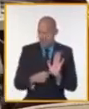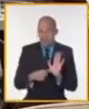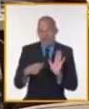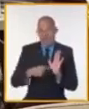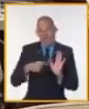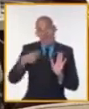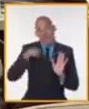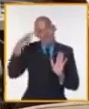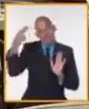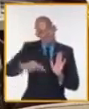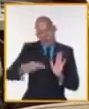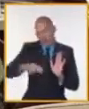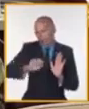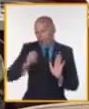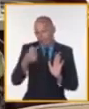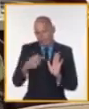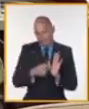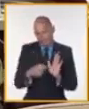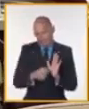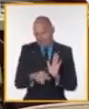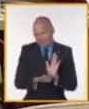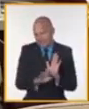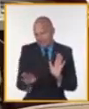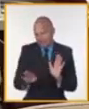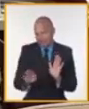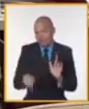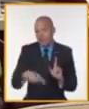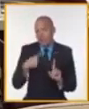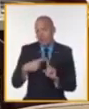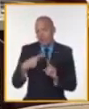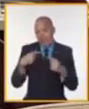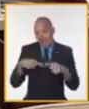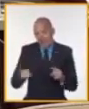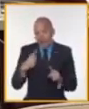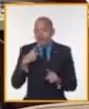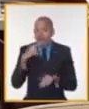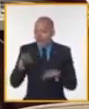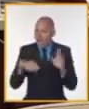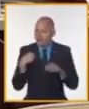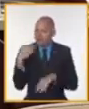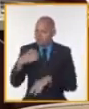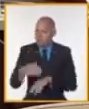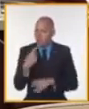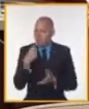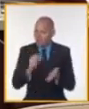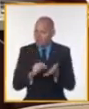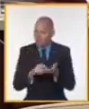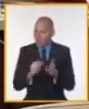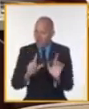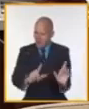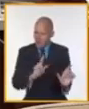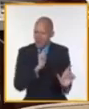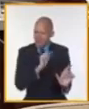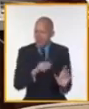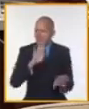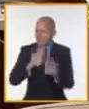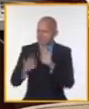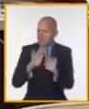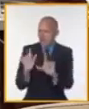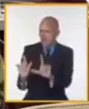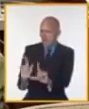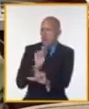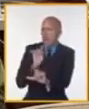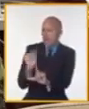canal de pago tiene que convertirse en un indicador de efectividad, para entonces poder contrarrestar si se depositó el efectivo, si